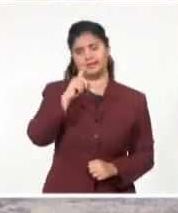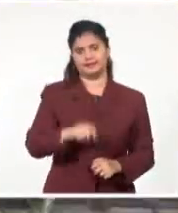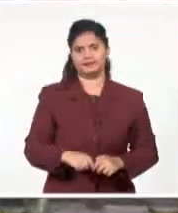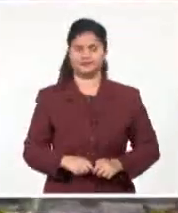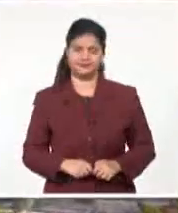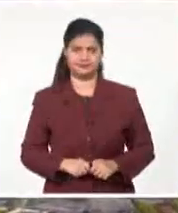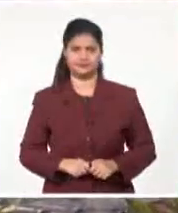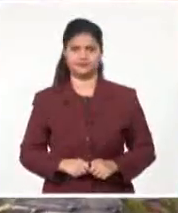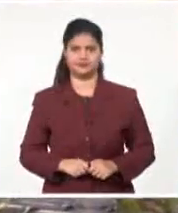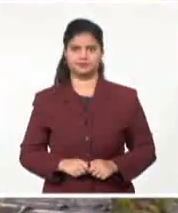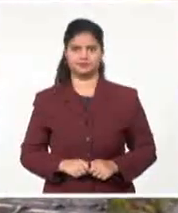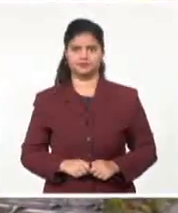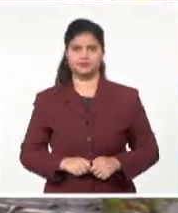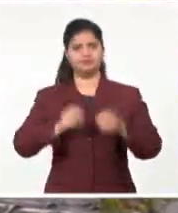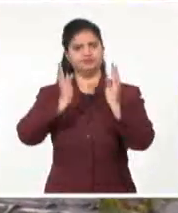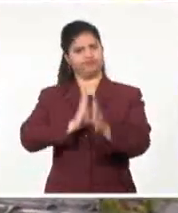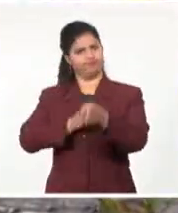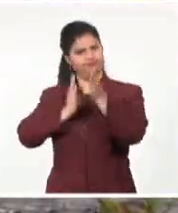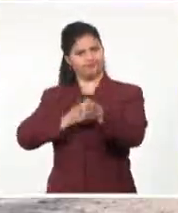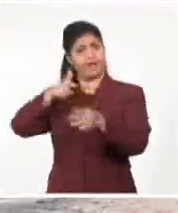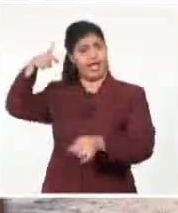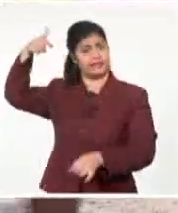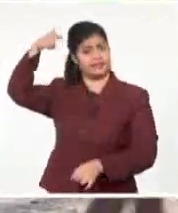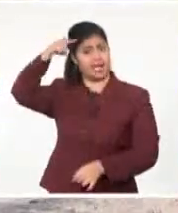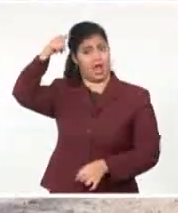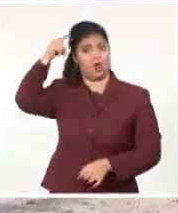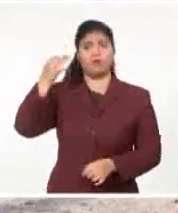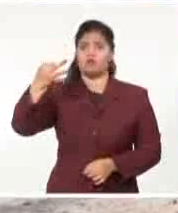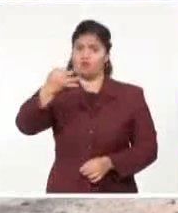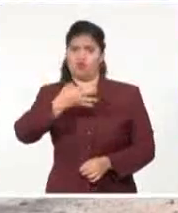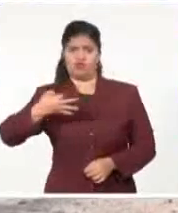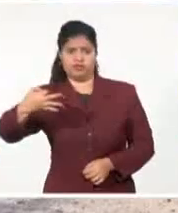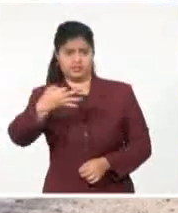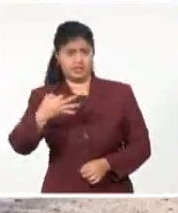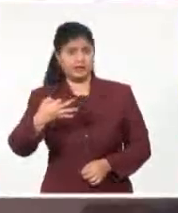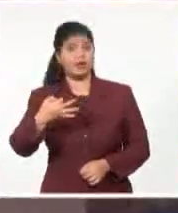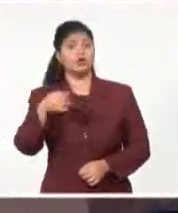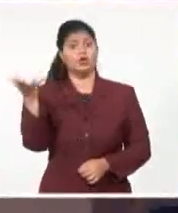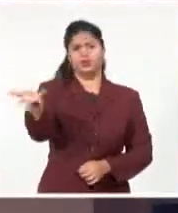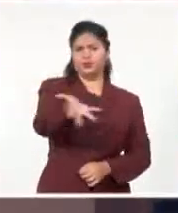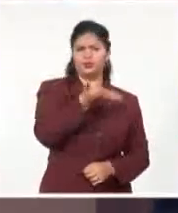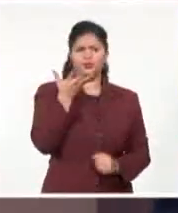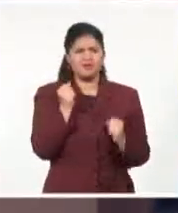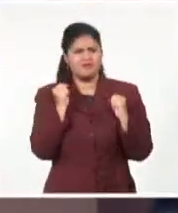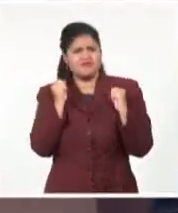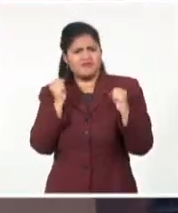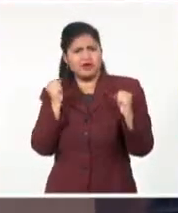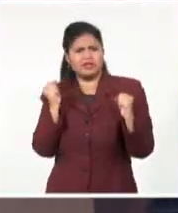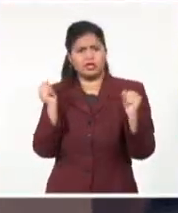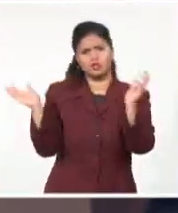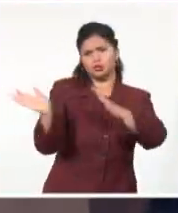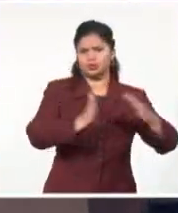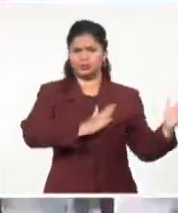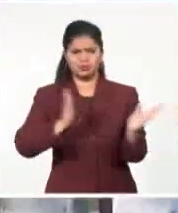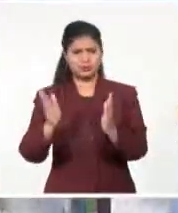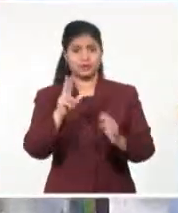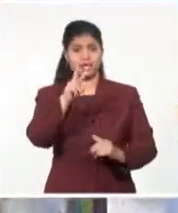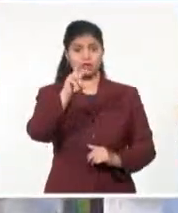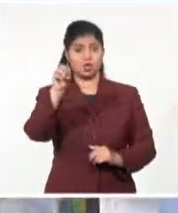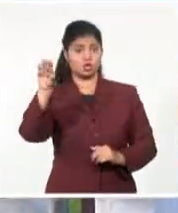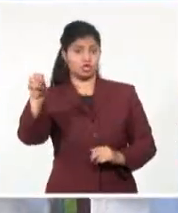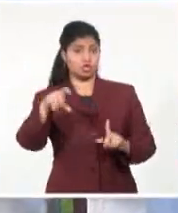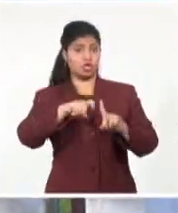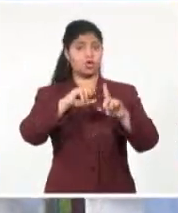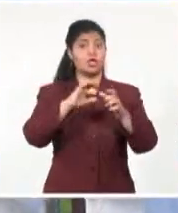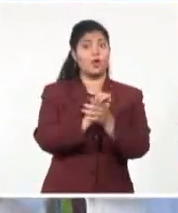Camino a San Luis, los estragos de Ian con vientos en rachas cercanos a los 200 kilómetros por hora aún son perceptibles e impresionaron a